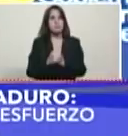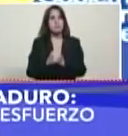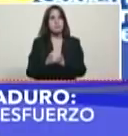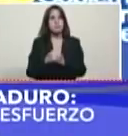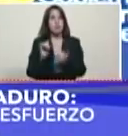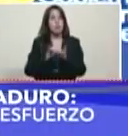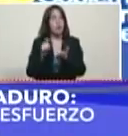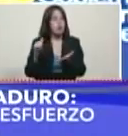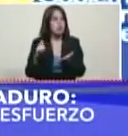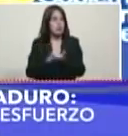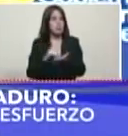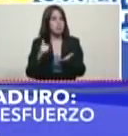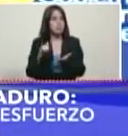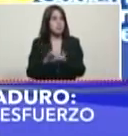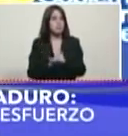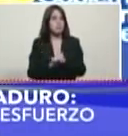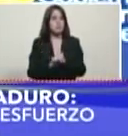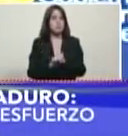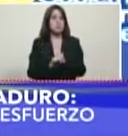WhatsApp.